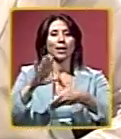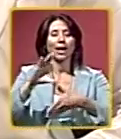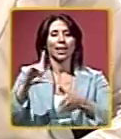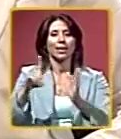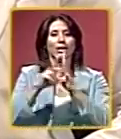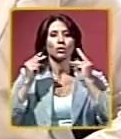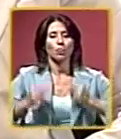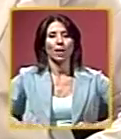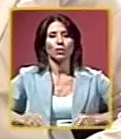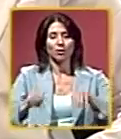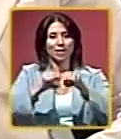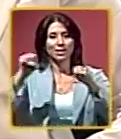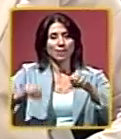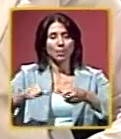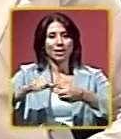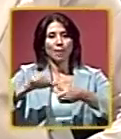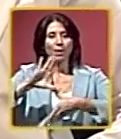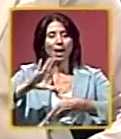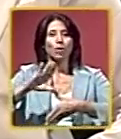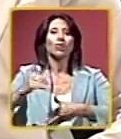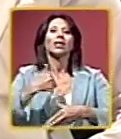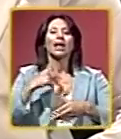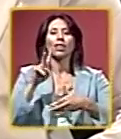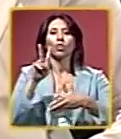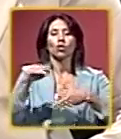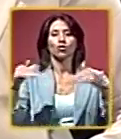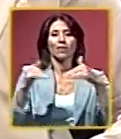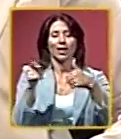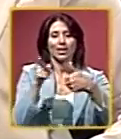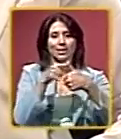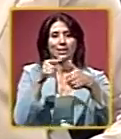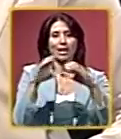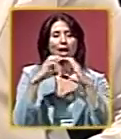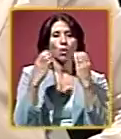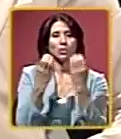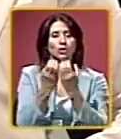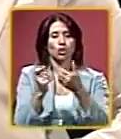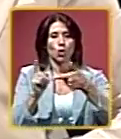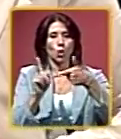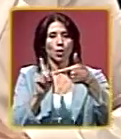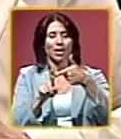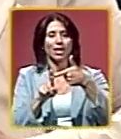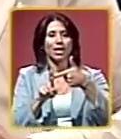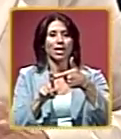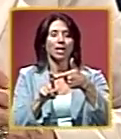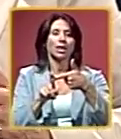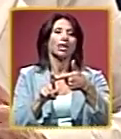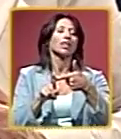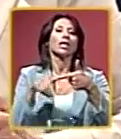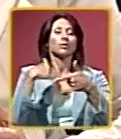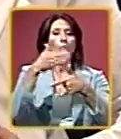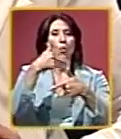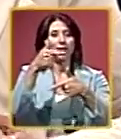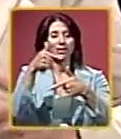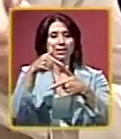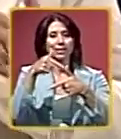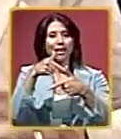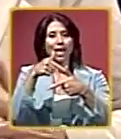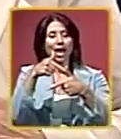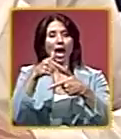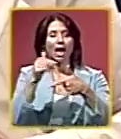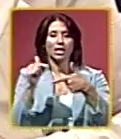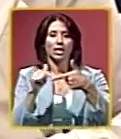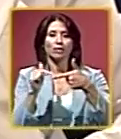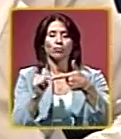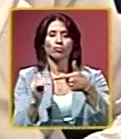El sistema interamericano tiene dos niveles, el nivel de la Comisión y después, si el caso pasa en ese nivel, es elevado a